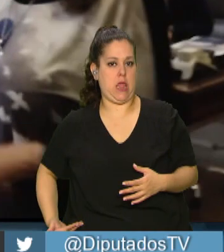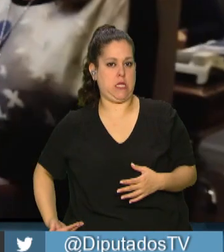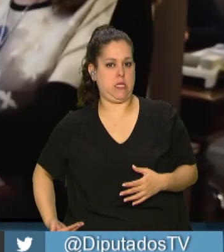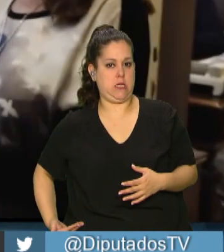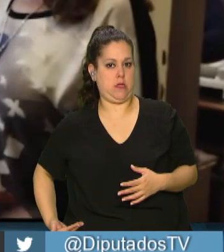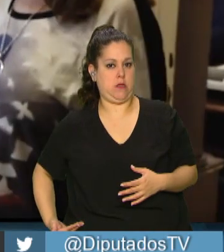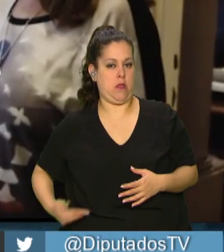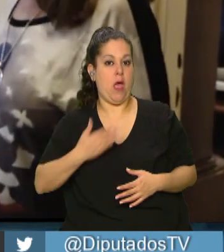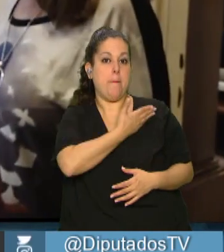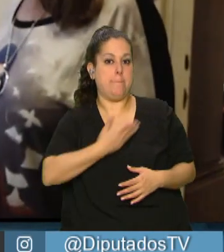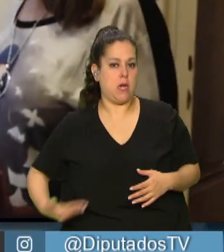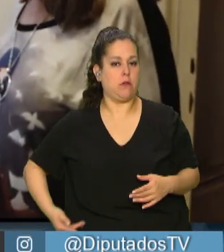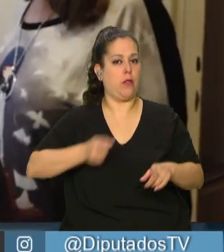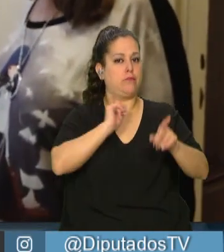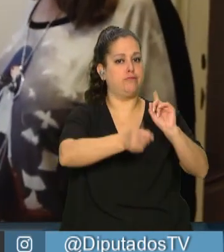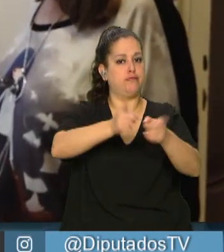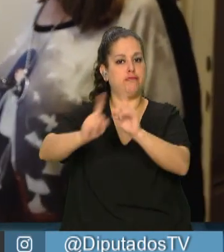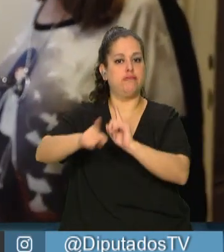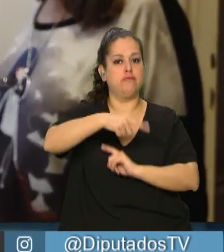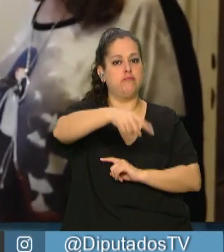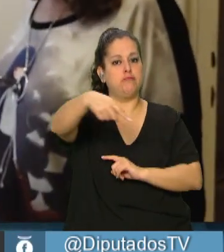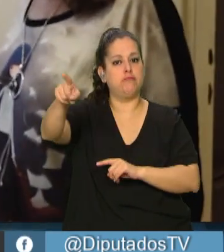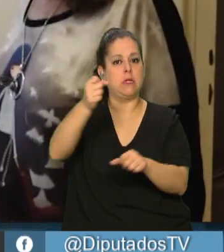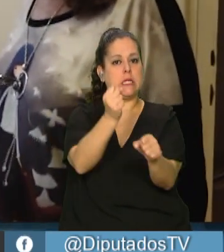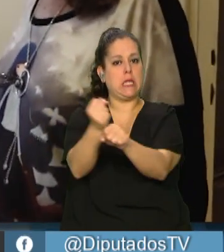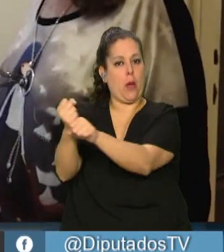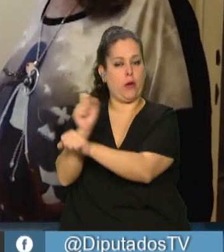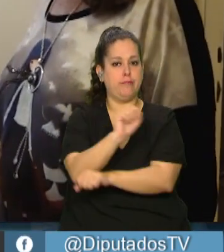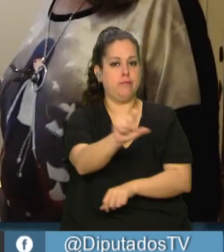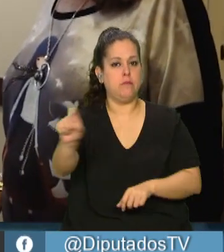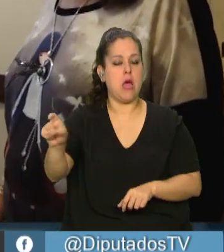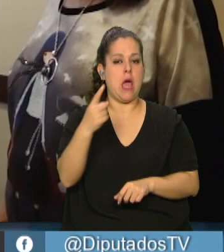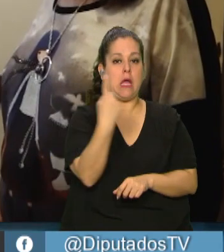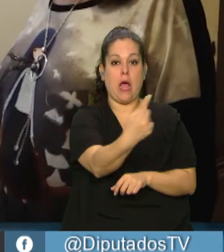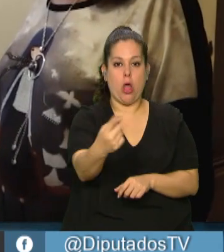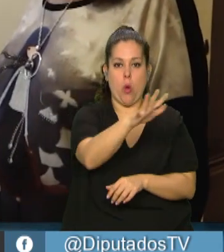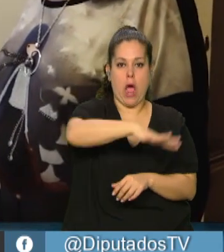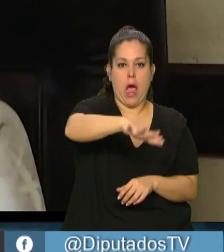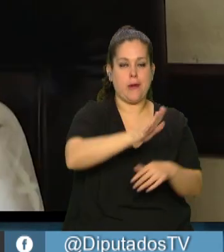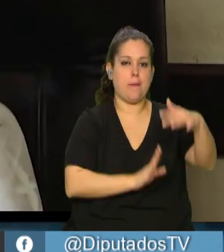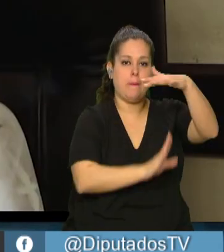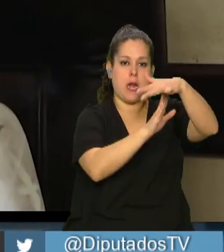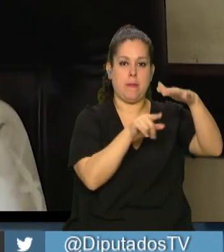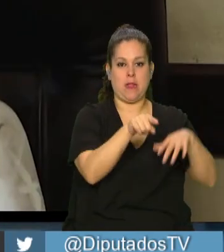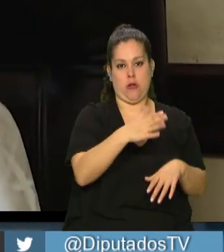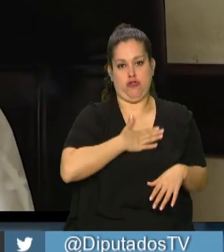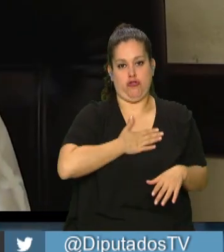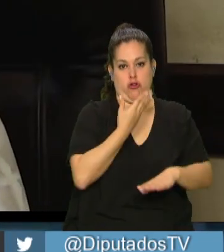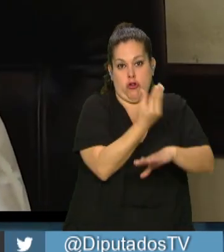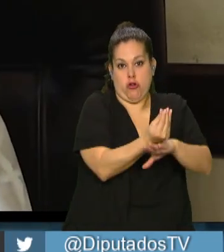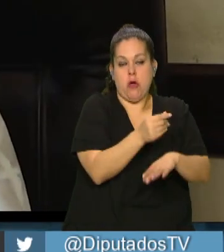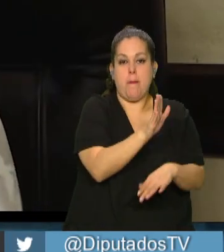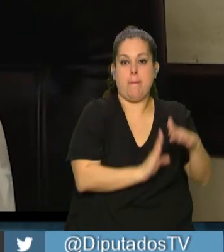es quien le asigna sus funciones. De todas maneras, cada uno en su área, la parlamentaria, que es la mía,